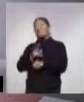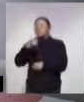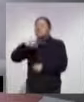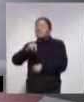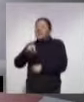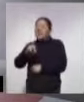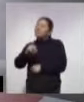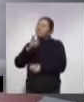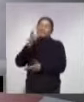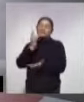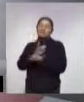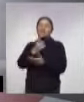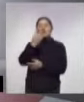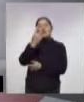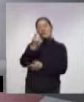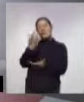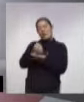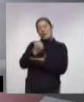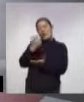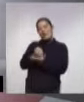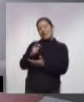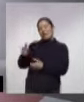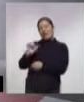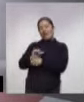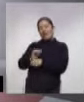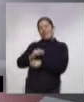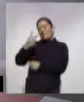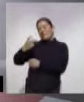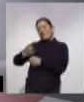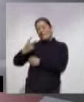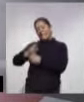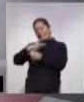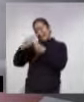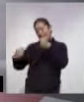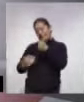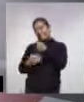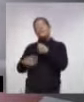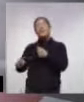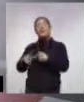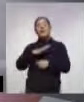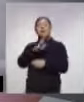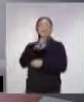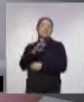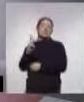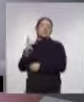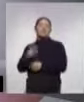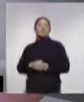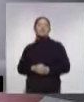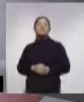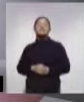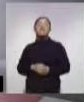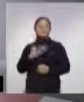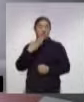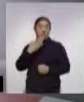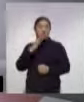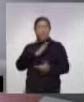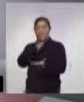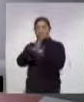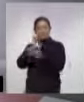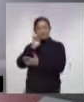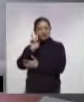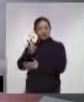obtuvo solo el premio al actor secundario, que en este caso fue Brad Pitt. ¿Y qué mejor que ir a ver esta